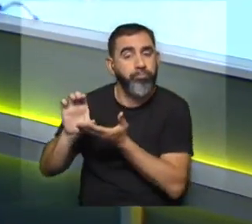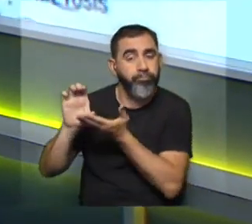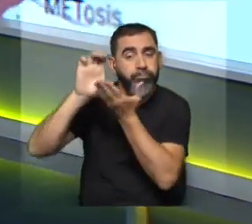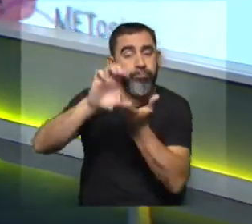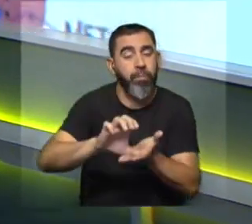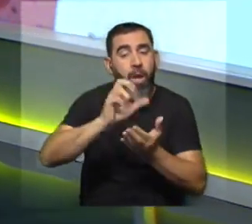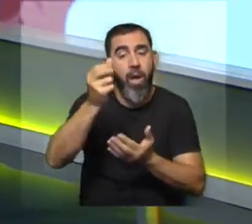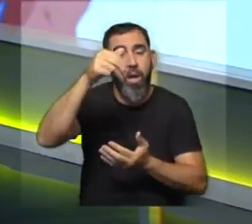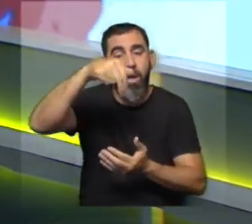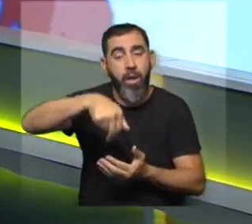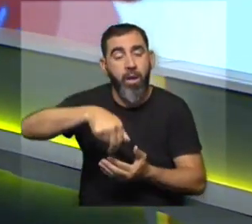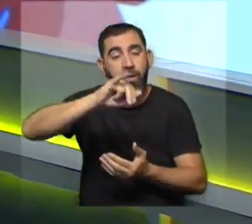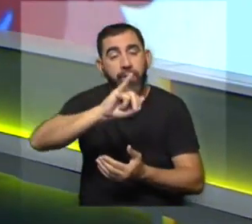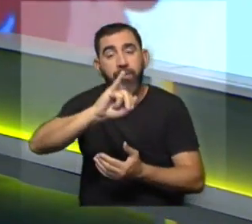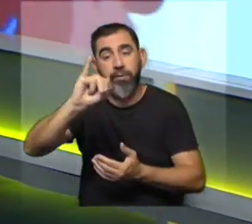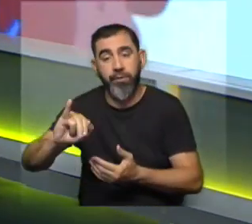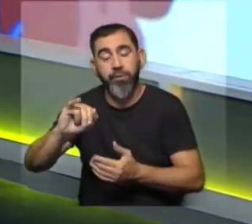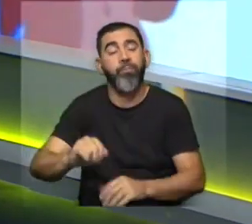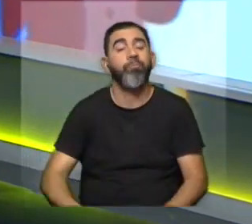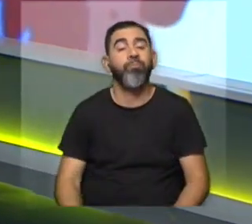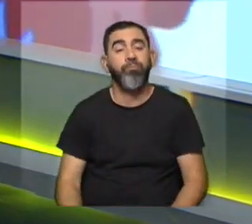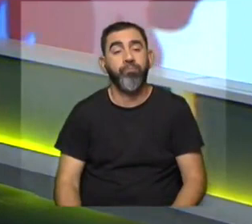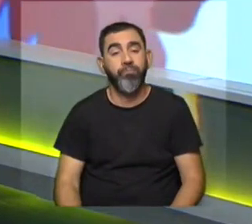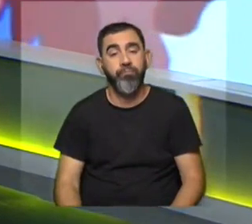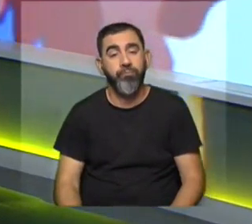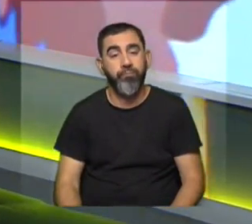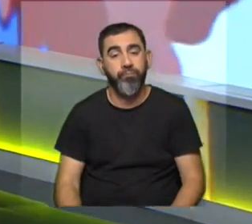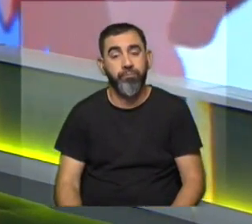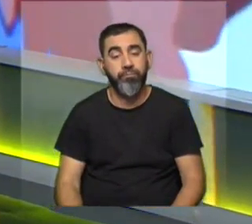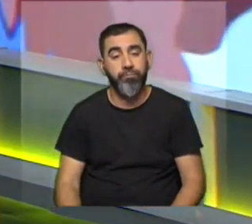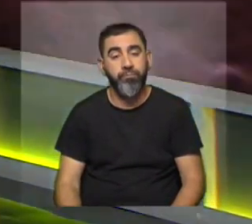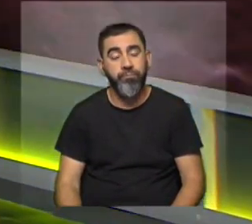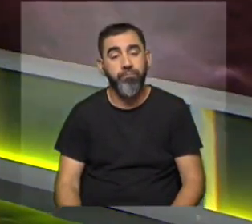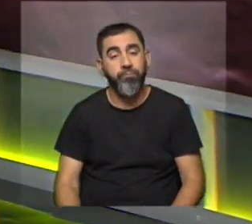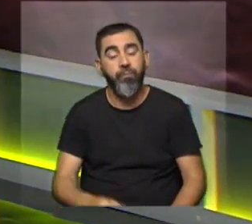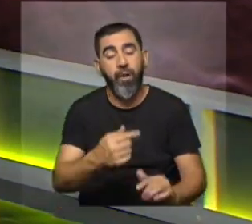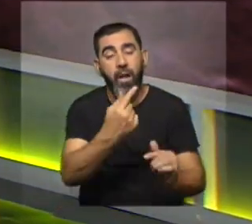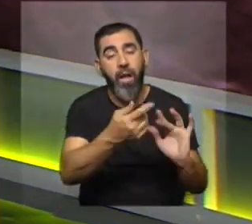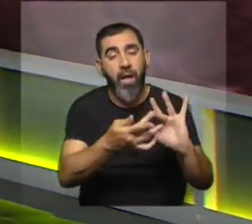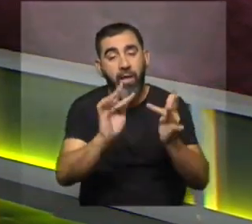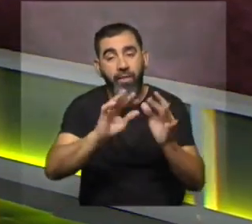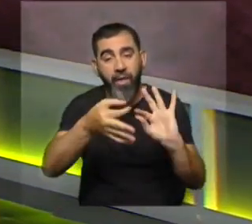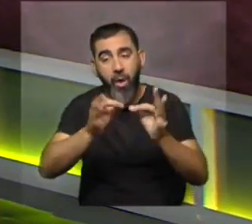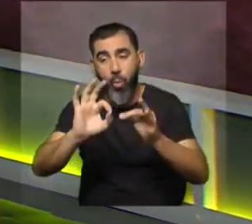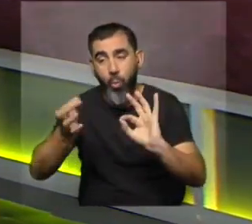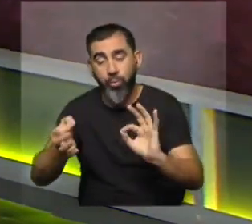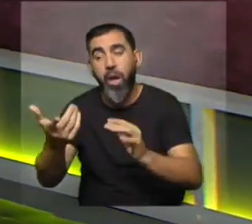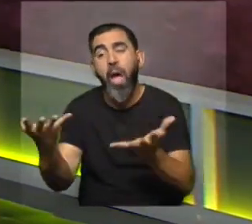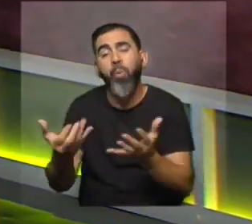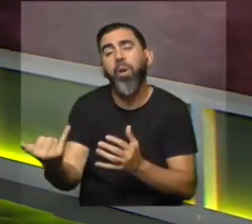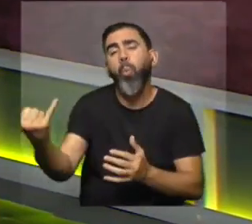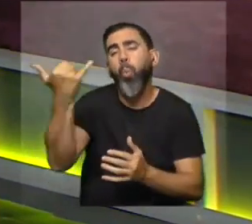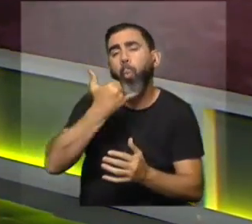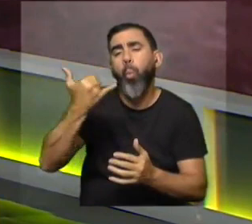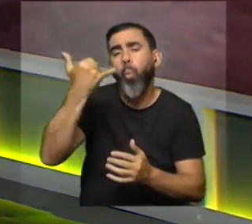de ANI, de la Agencia Nacional de Investigación e Innovación, que van encadenándose uno detrás del otro. Y ahora nos va a contar